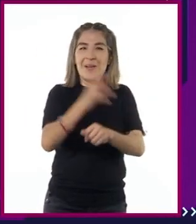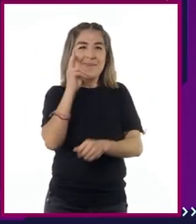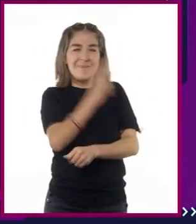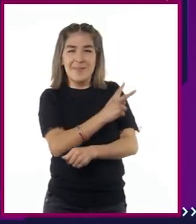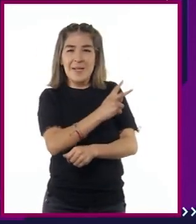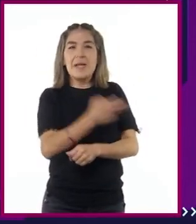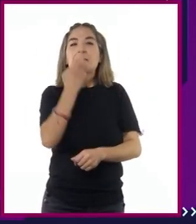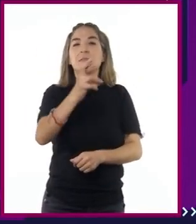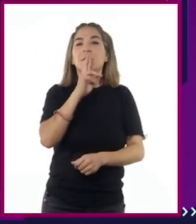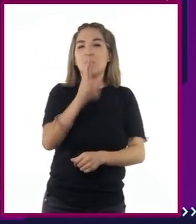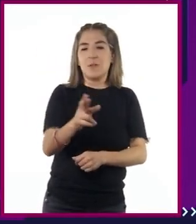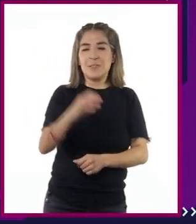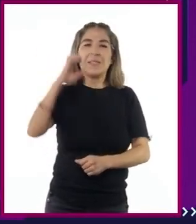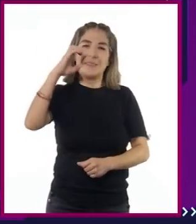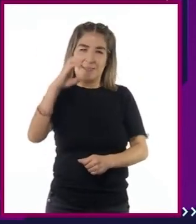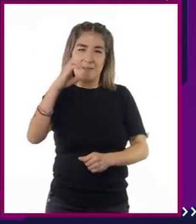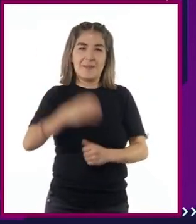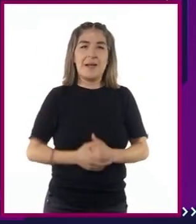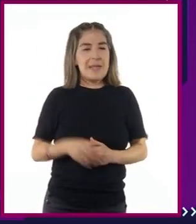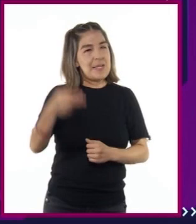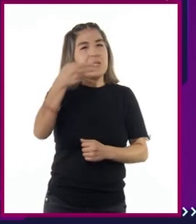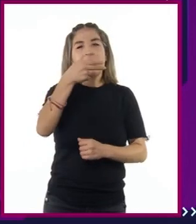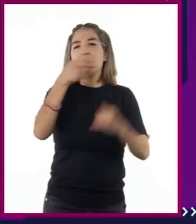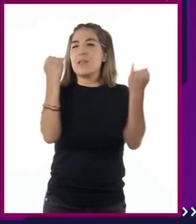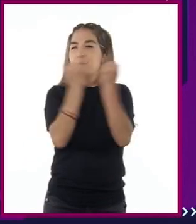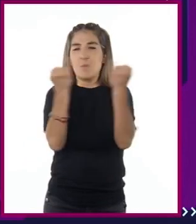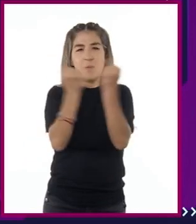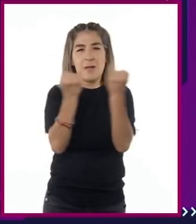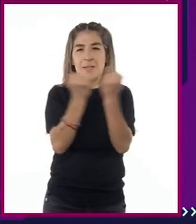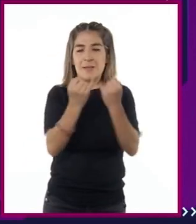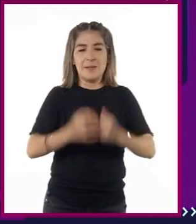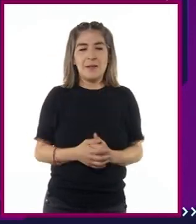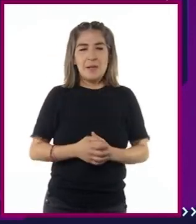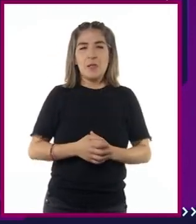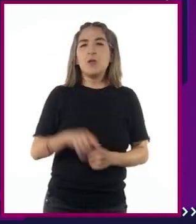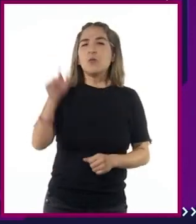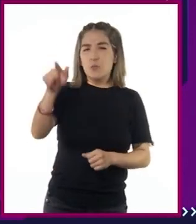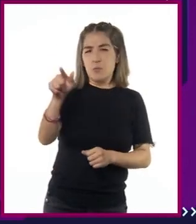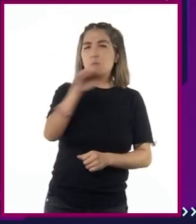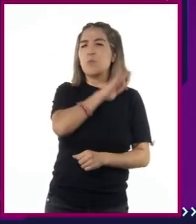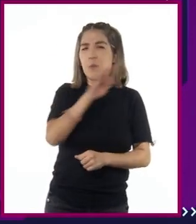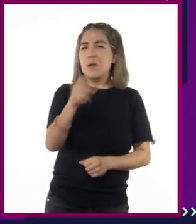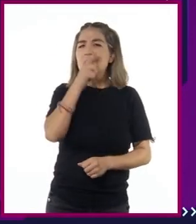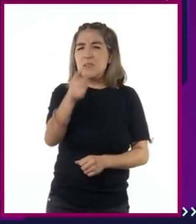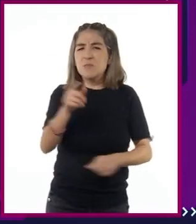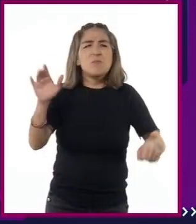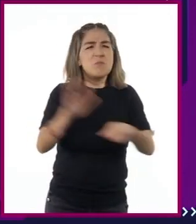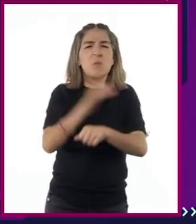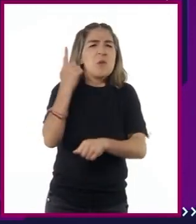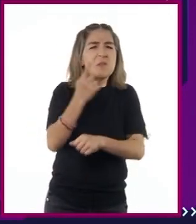respuesta es C, igual. ¿Puedes decir por qué es así?